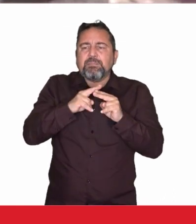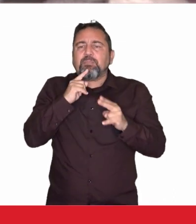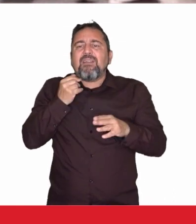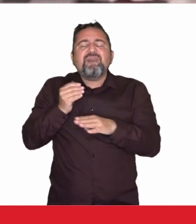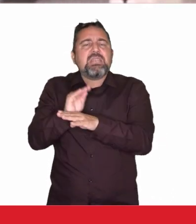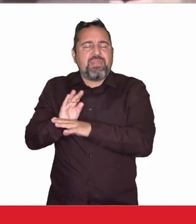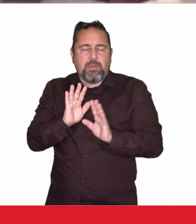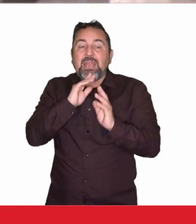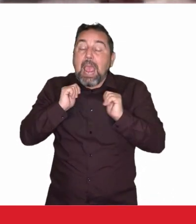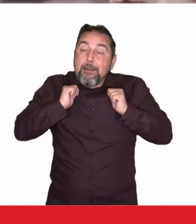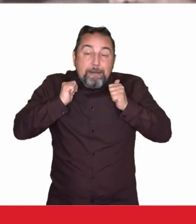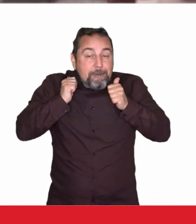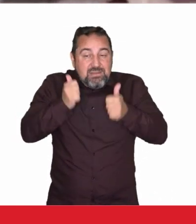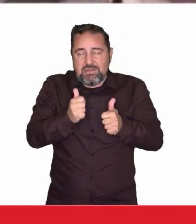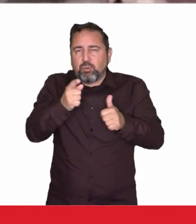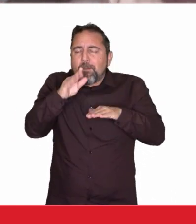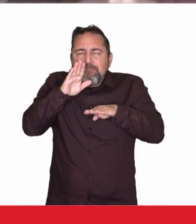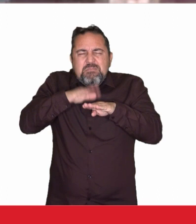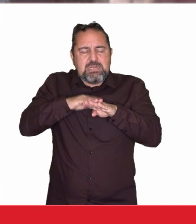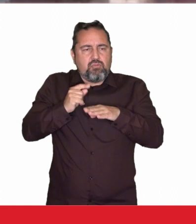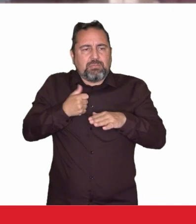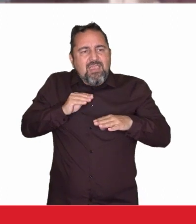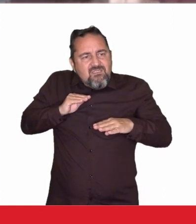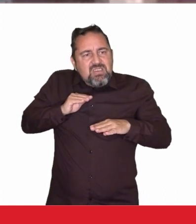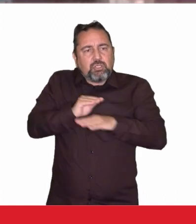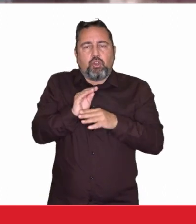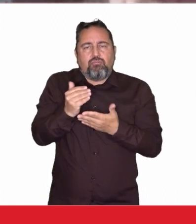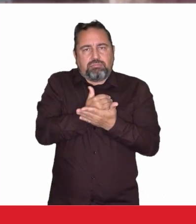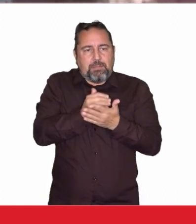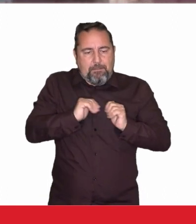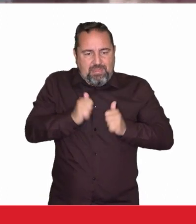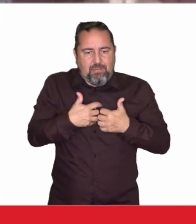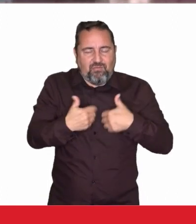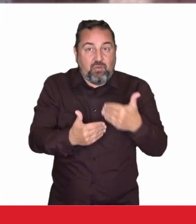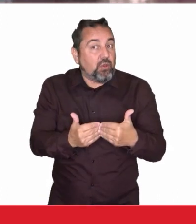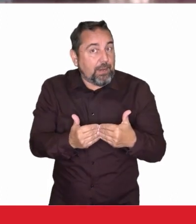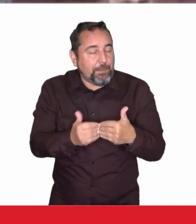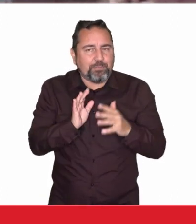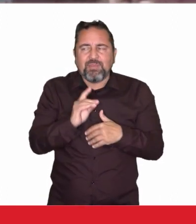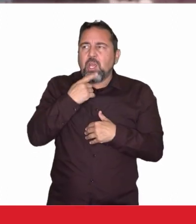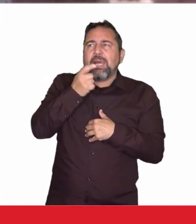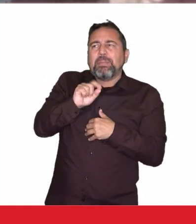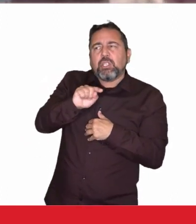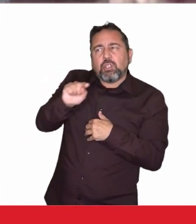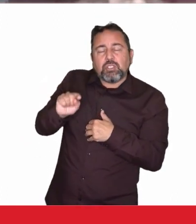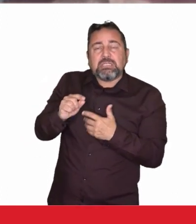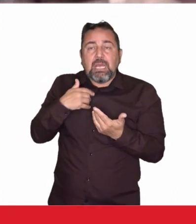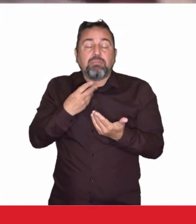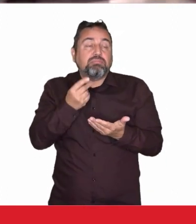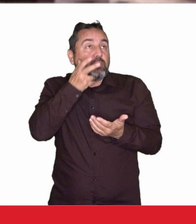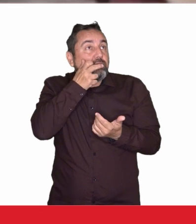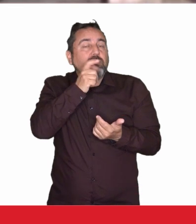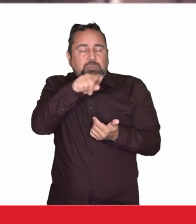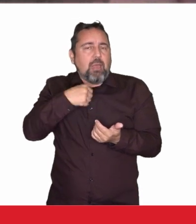ello. La idea es que al inicio hagáis la mínima inversión necesaria para arrancar. ¿Vale? Lo que